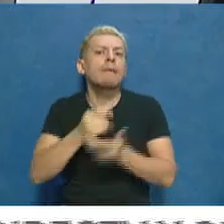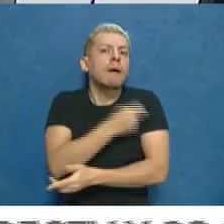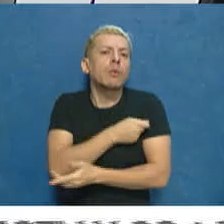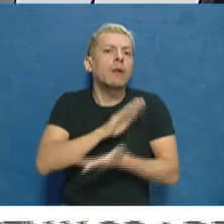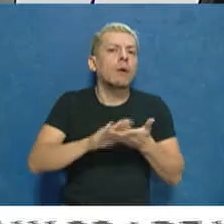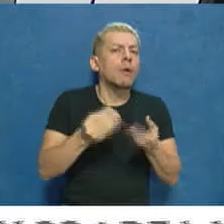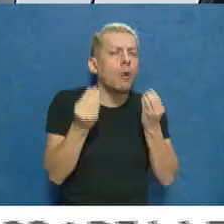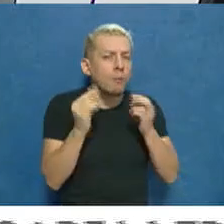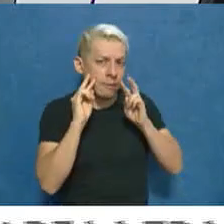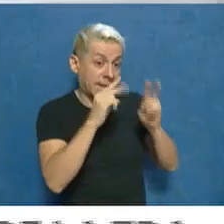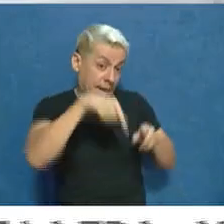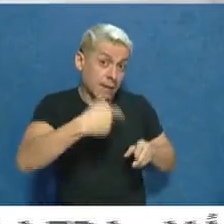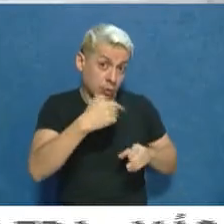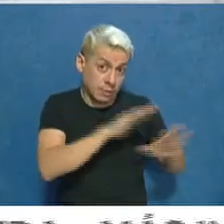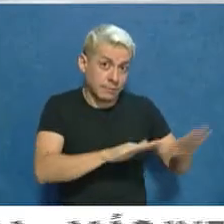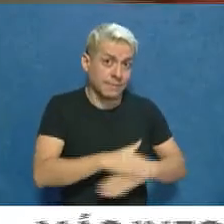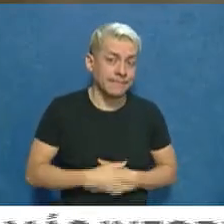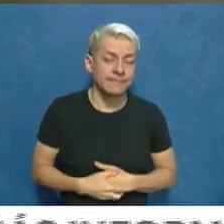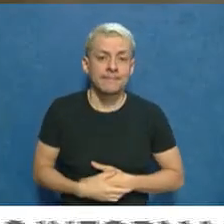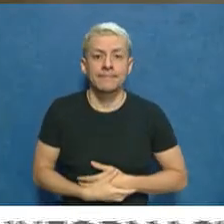en nuestra provincia.